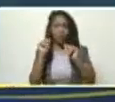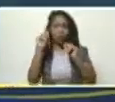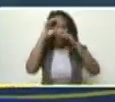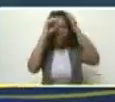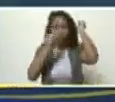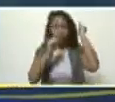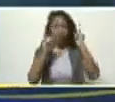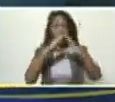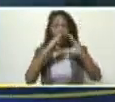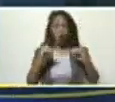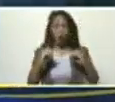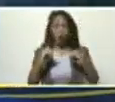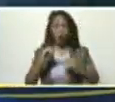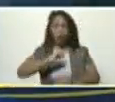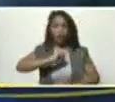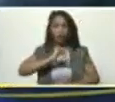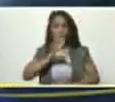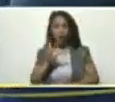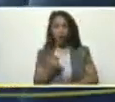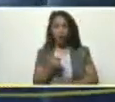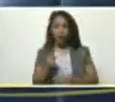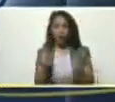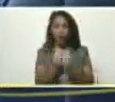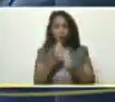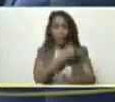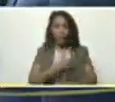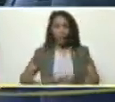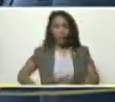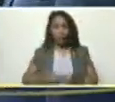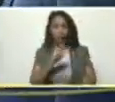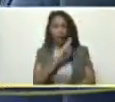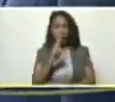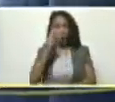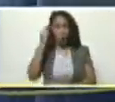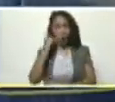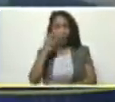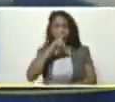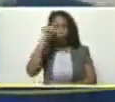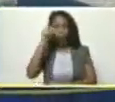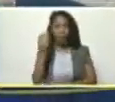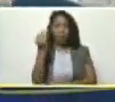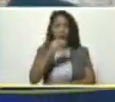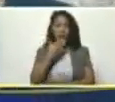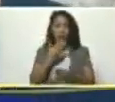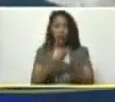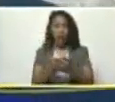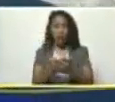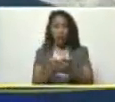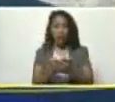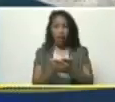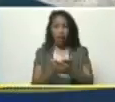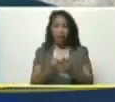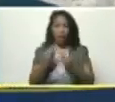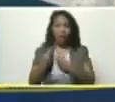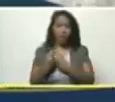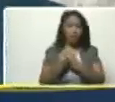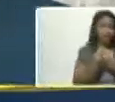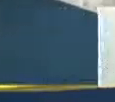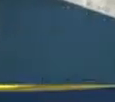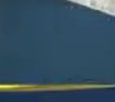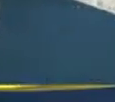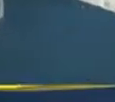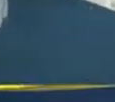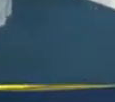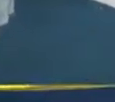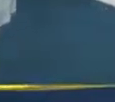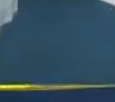embajadores de Nicaragua y de Sudáfrica con el presidente de la República, Nicolás Maduro, quien además le ha agradecido por haber acompañado las luchas de